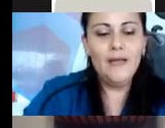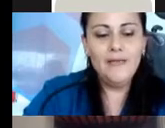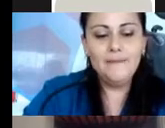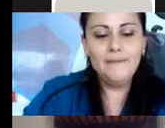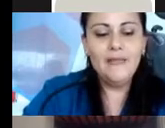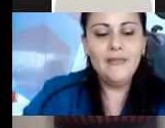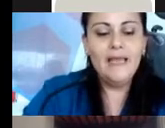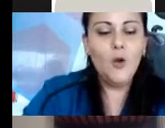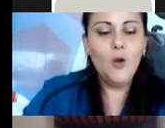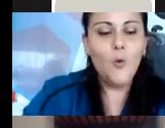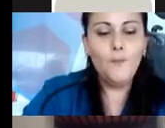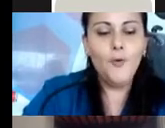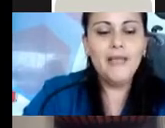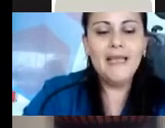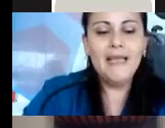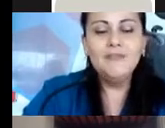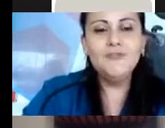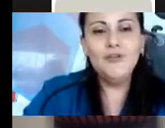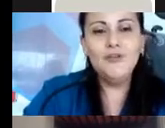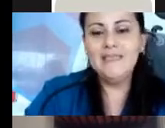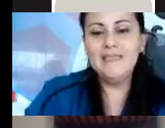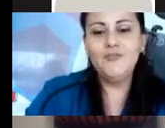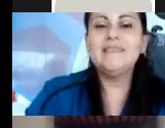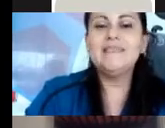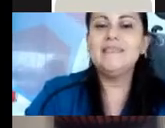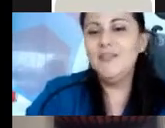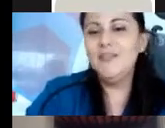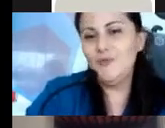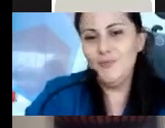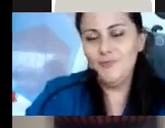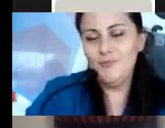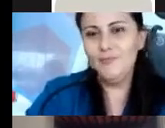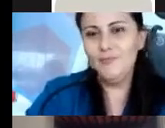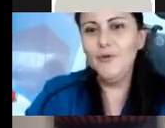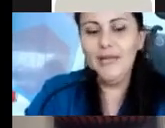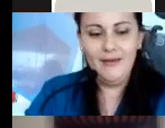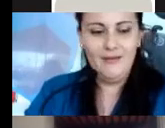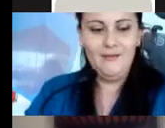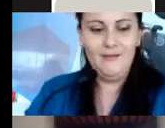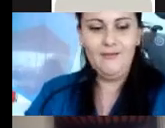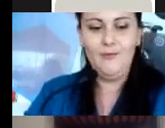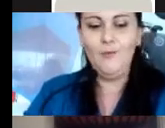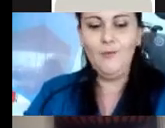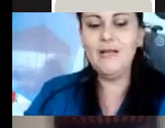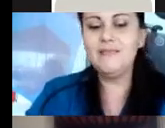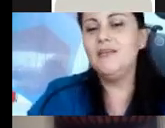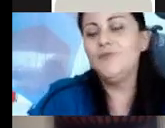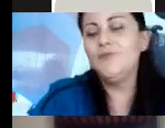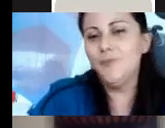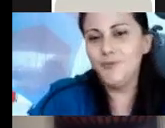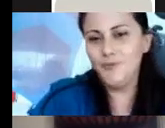Ahora bien, ¿por qué entonces yo necesito poner un asiento postural? O